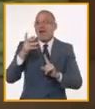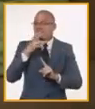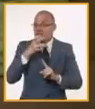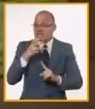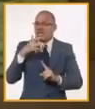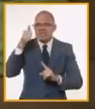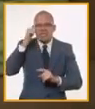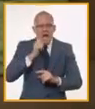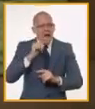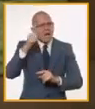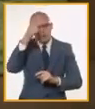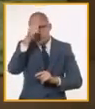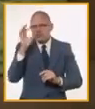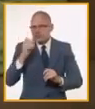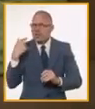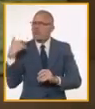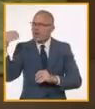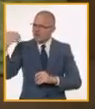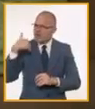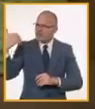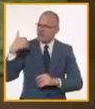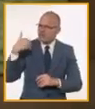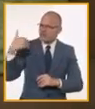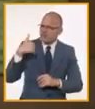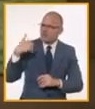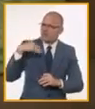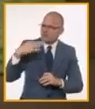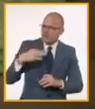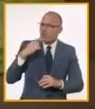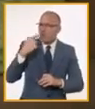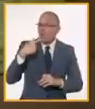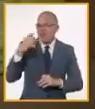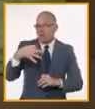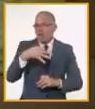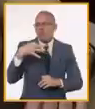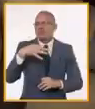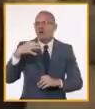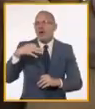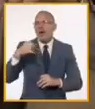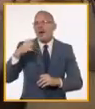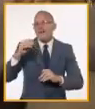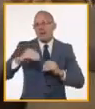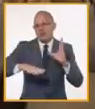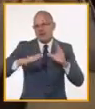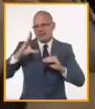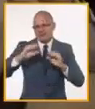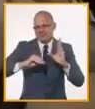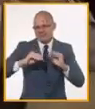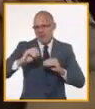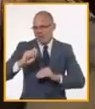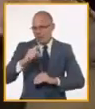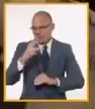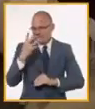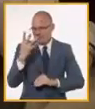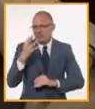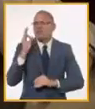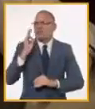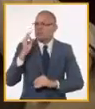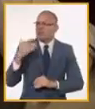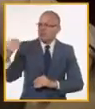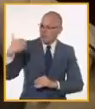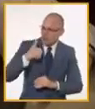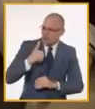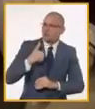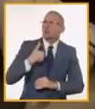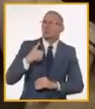fines de semana. Él llegaba por aquí, por la zona de madruga, eso, viendo La Habana, que era La Habana, pero entonces ya se daba el brinquito a